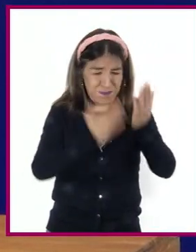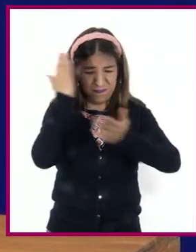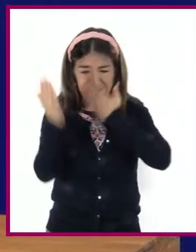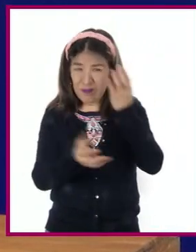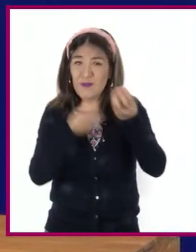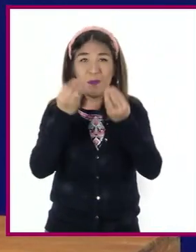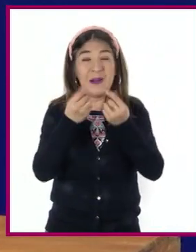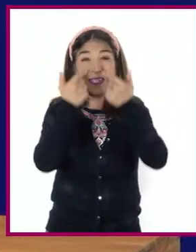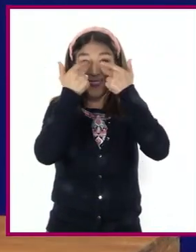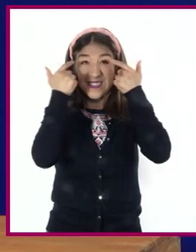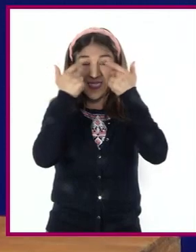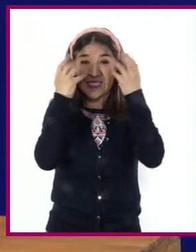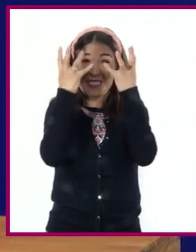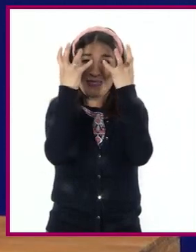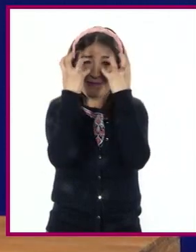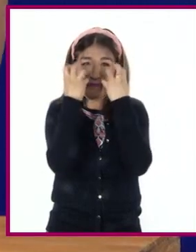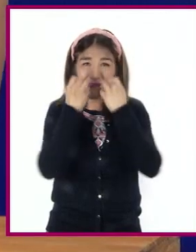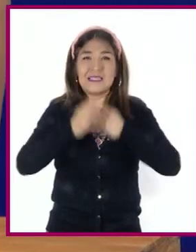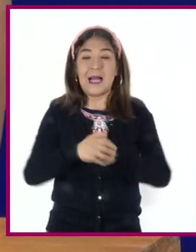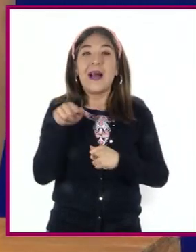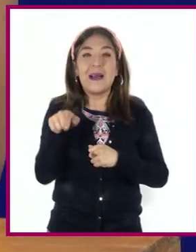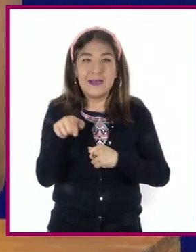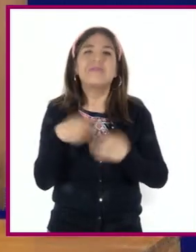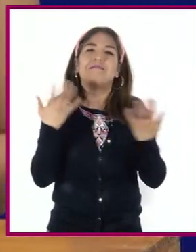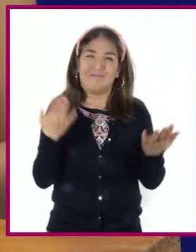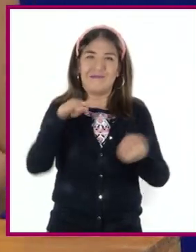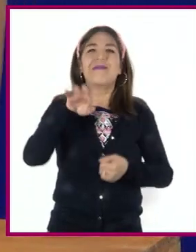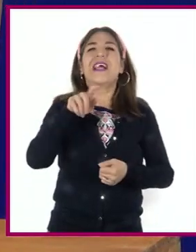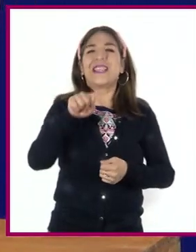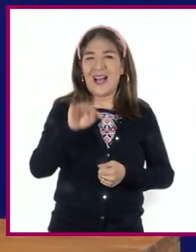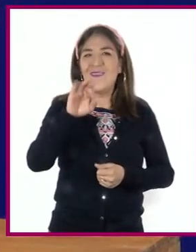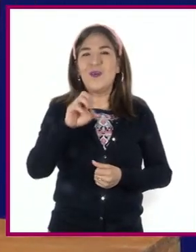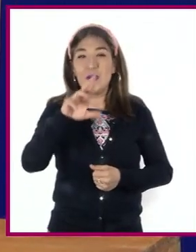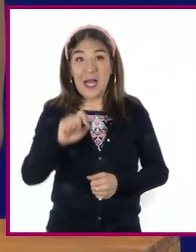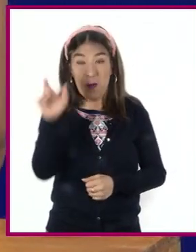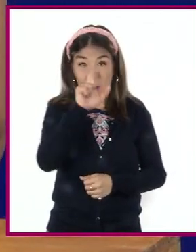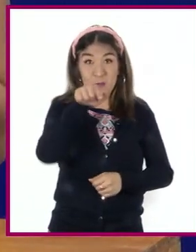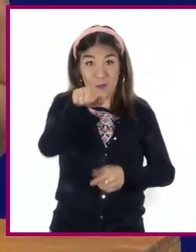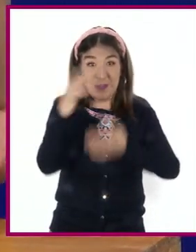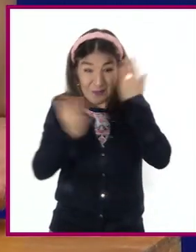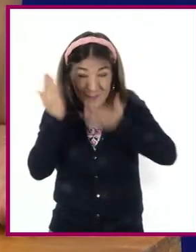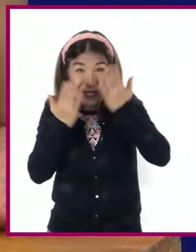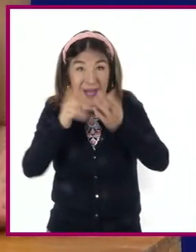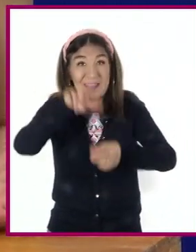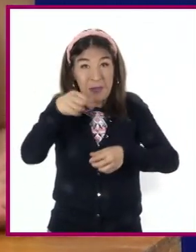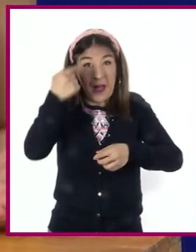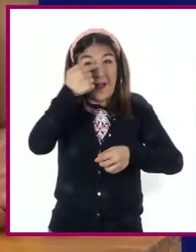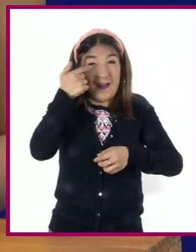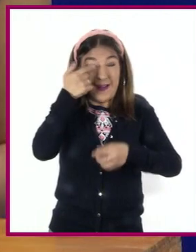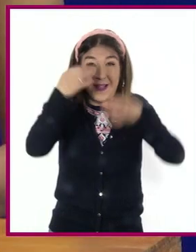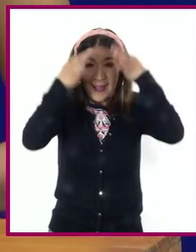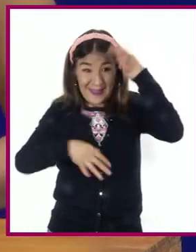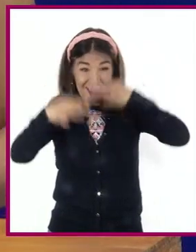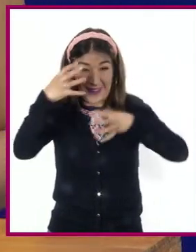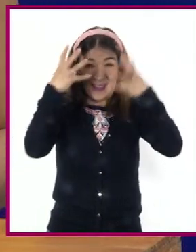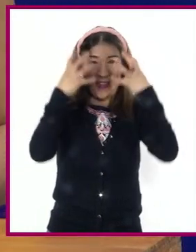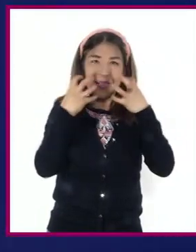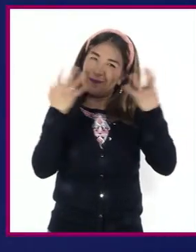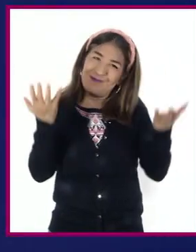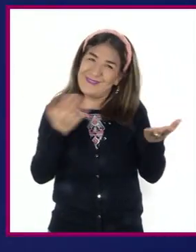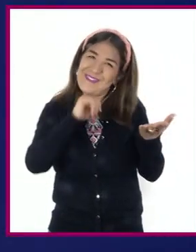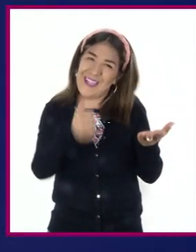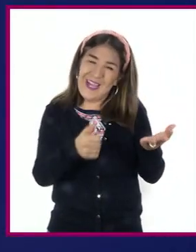me da su mano franca, y para el cruel que me arranca el corazón con que vivo, cardo ni ortiga cultivo,